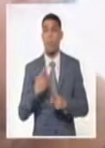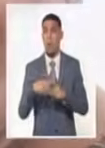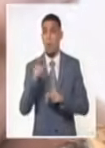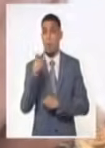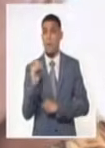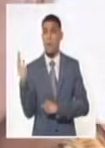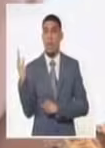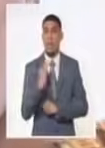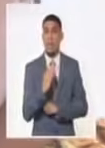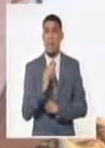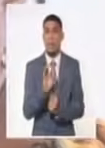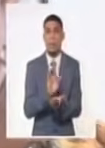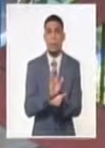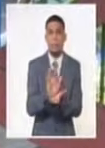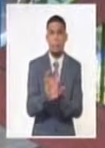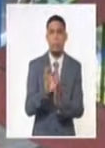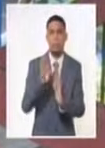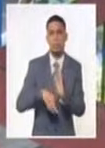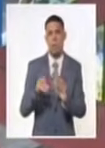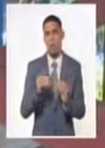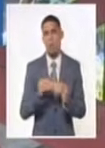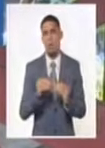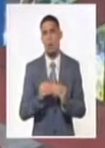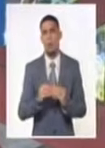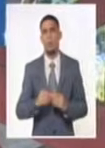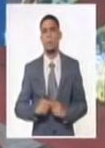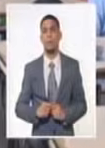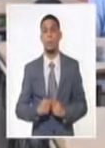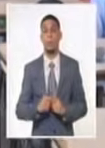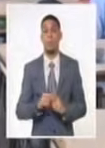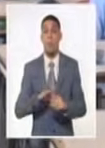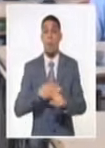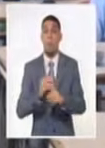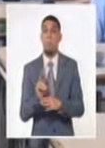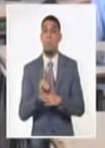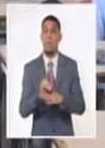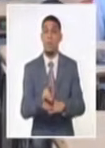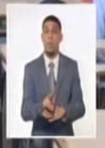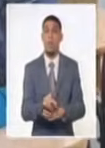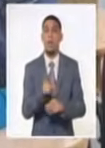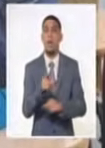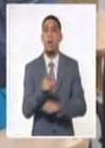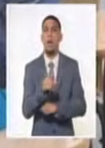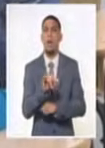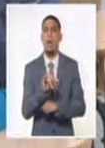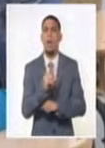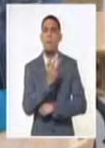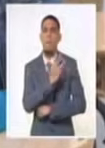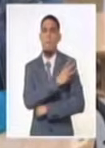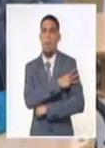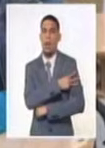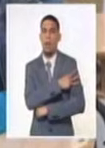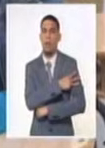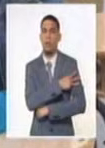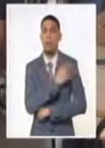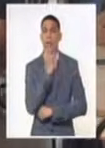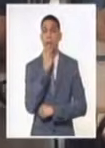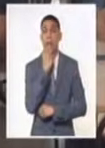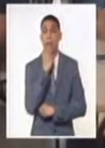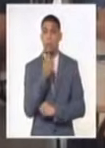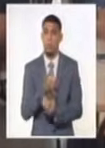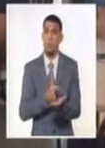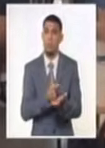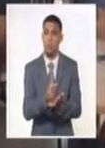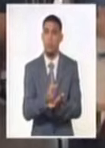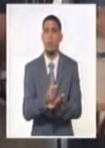sonrisa que tienen los niños de nosotros. El último punto de esta visita fue el IPBC Vladimir Ilich Lenin, donde los estudiantes continúan su formación en